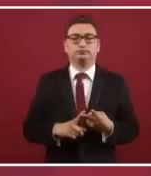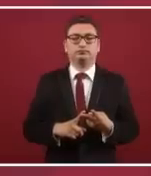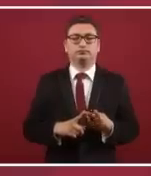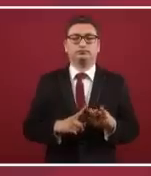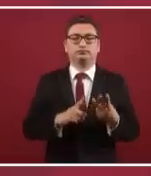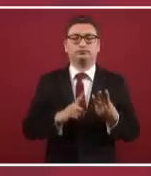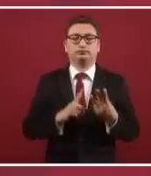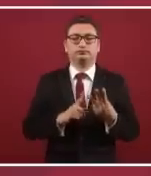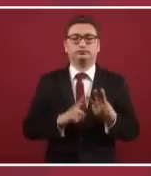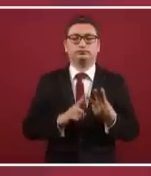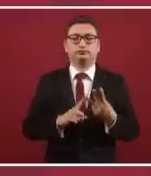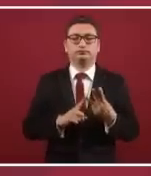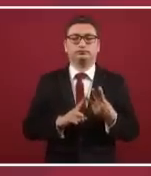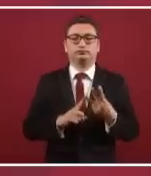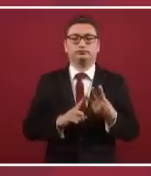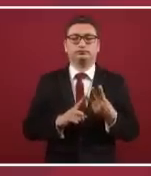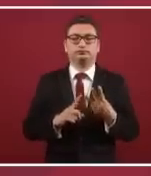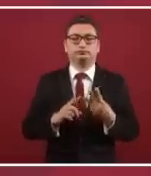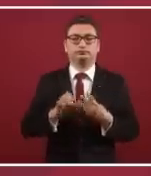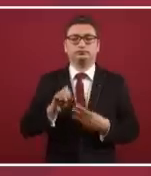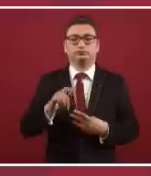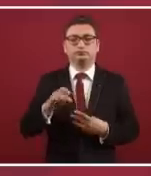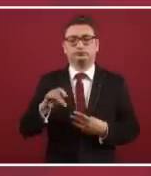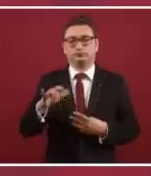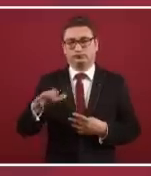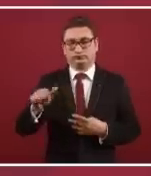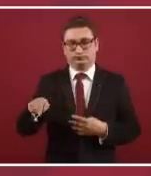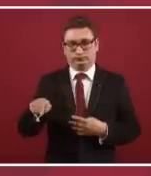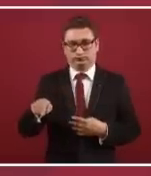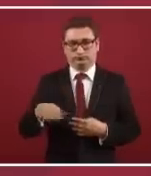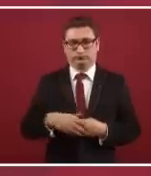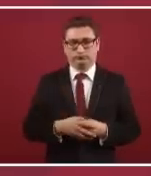y Salamanca.